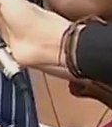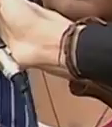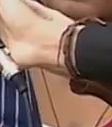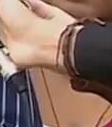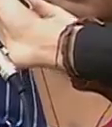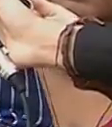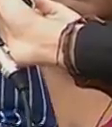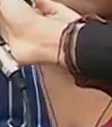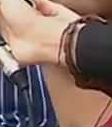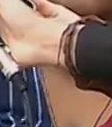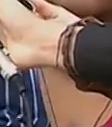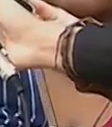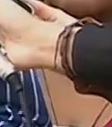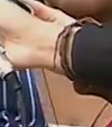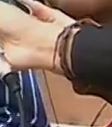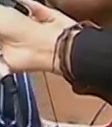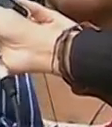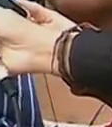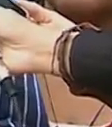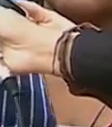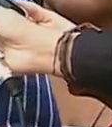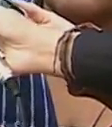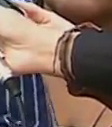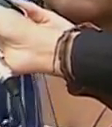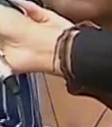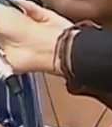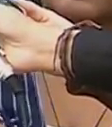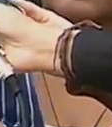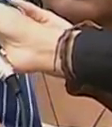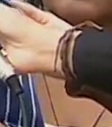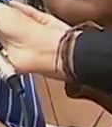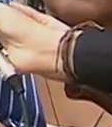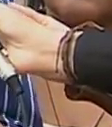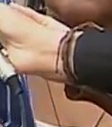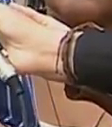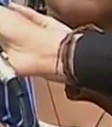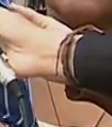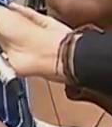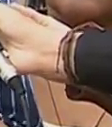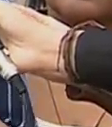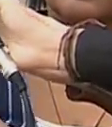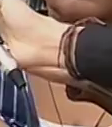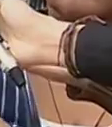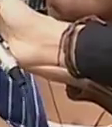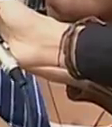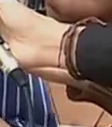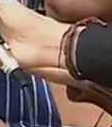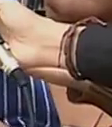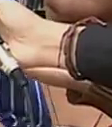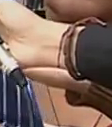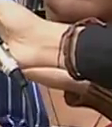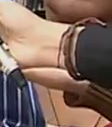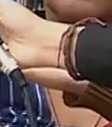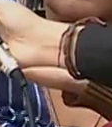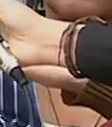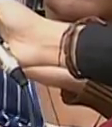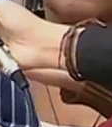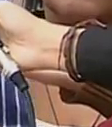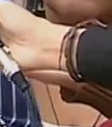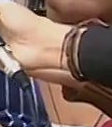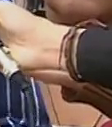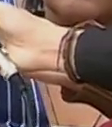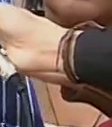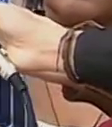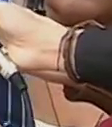de la reserva y que Venezuela se convierta en un país potencia, tal como lo plantea el objetivo histórico número 3 del Plan de la Patria. Por